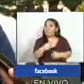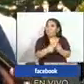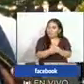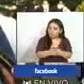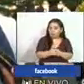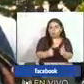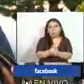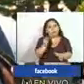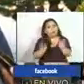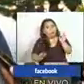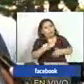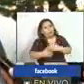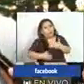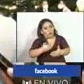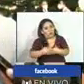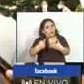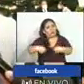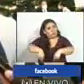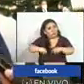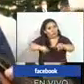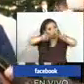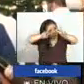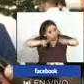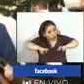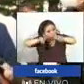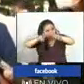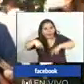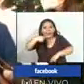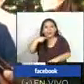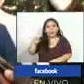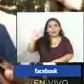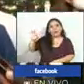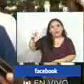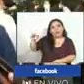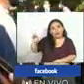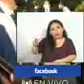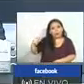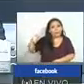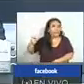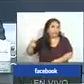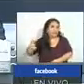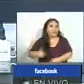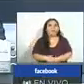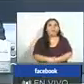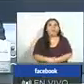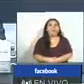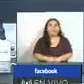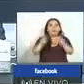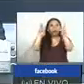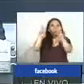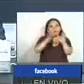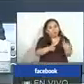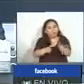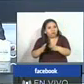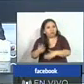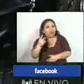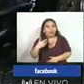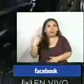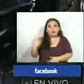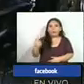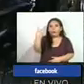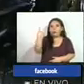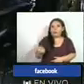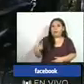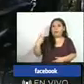y eso debe continuar a través de la investigación que debe hacer Fiscalía y Policía Nacional Civil. Hablemos de otro caso escandaloso. El director de la